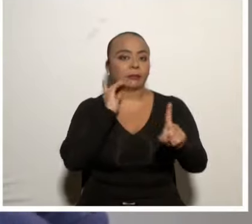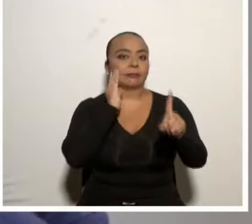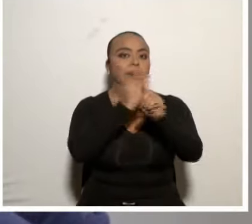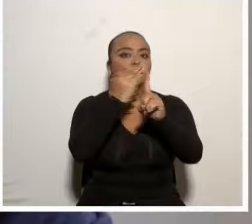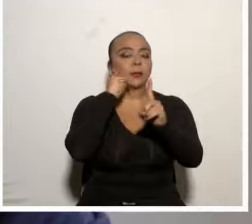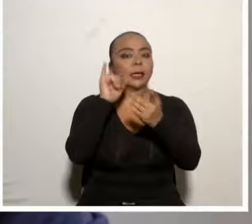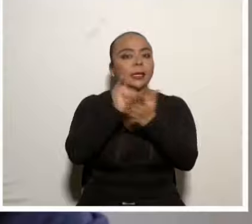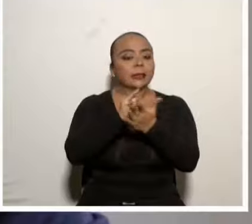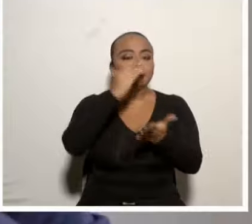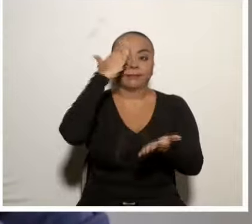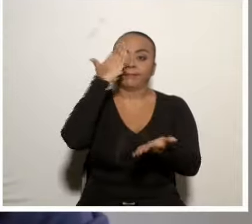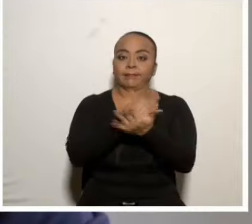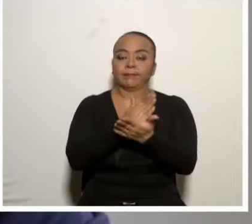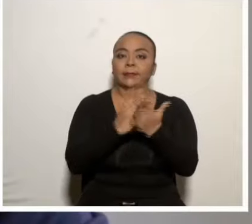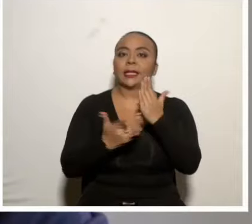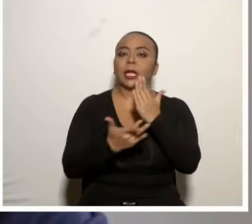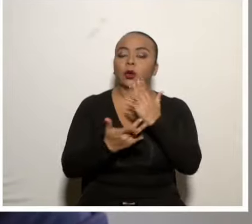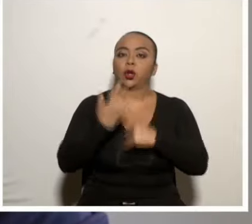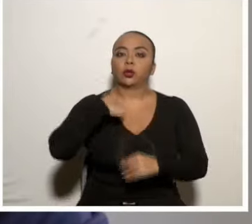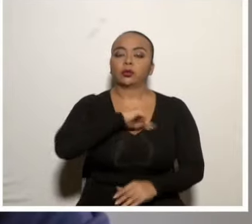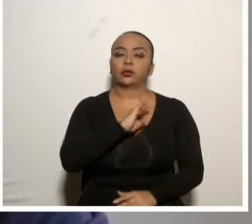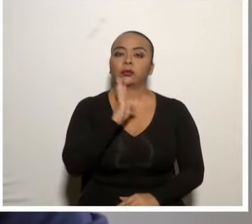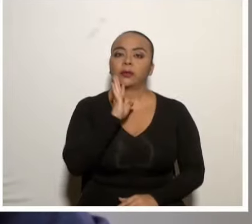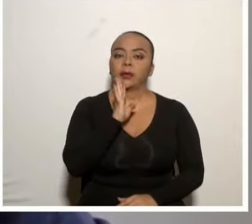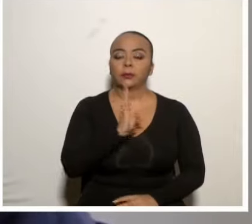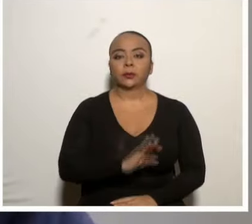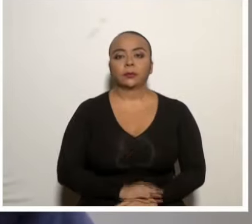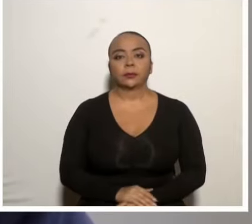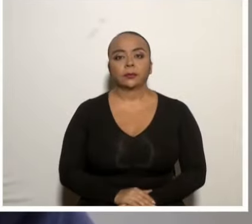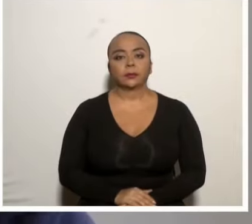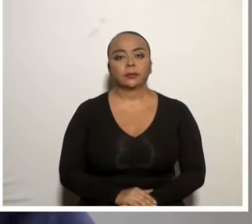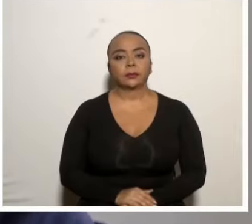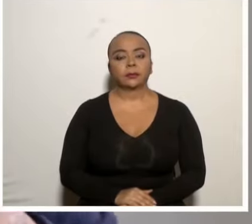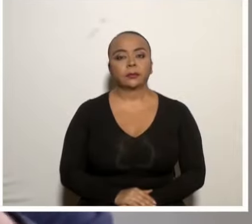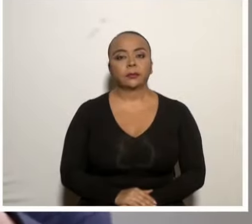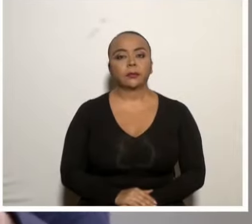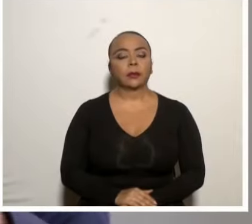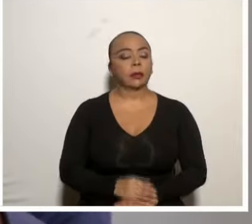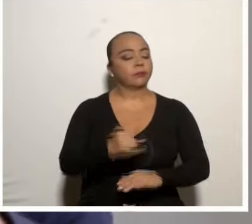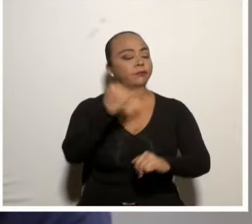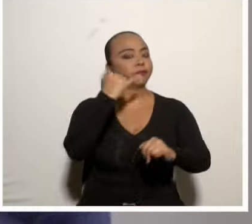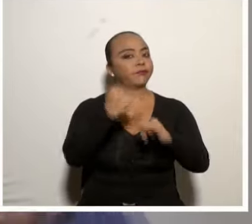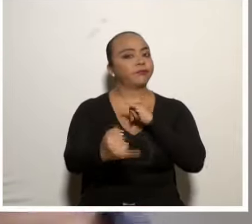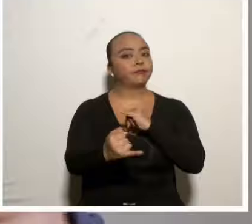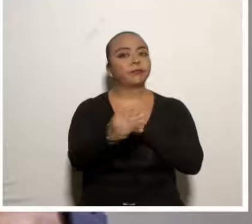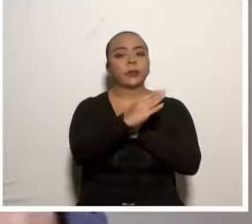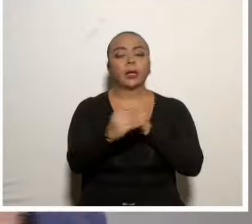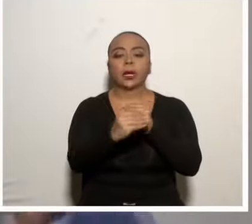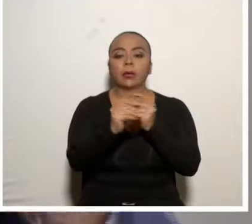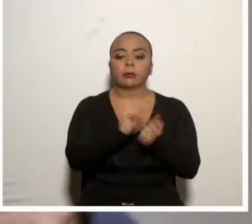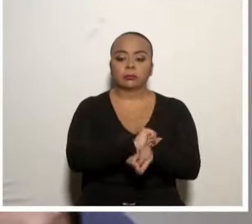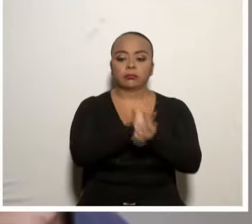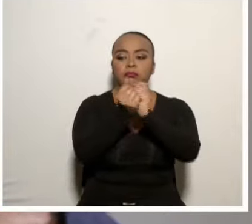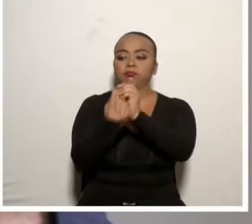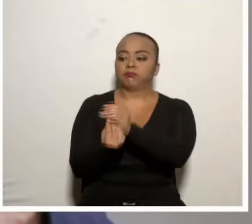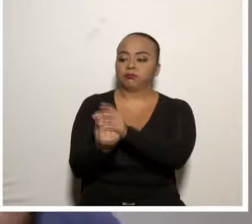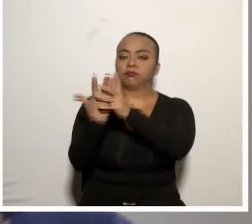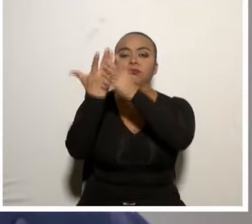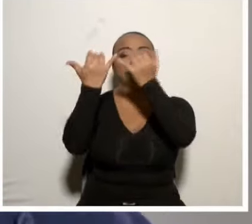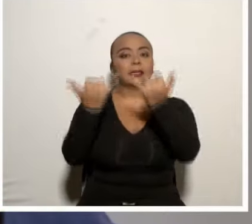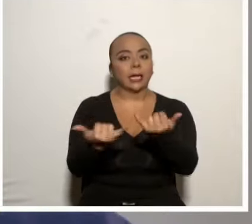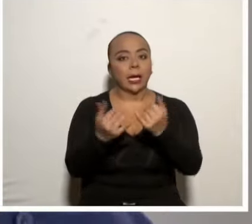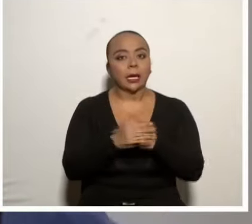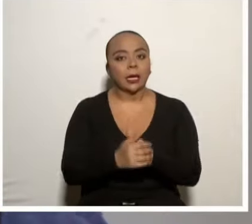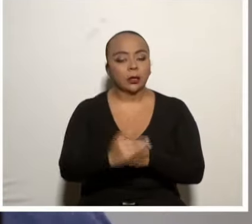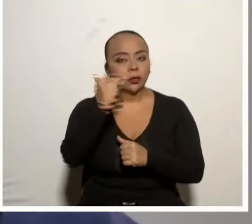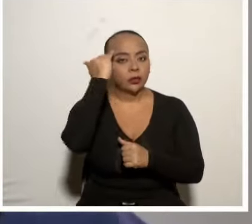apagón tecnológico que se ha venido hablando, pues se erradique y que florezca de una vez por todas